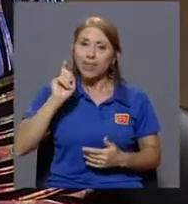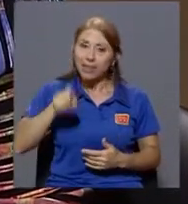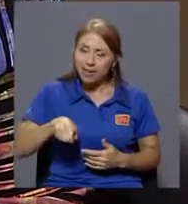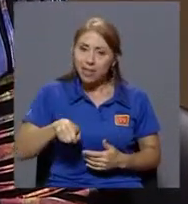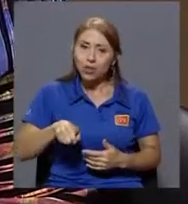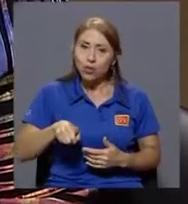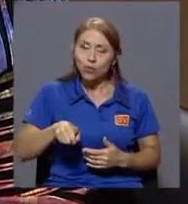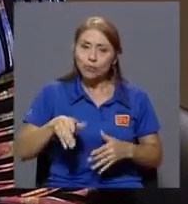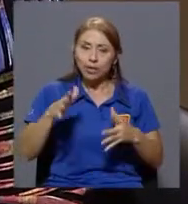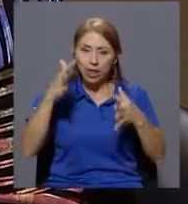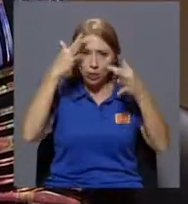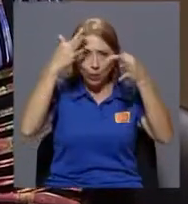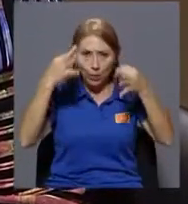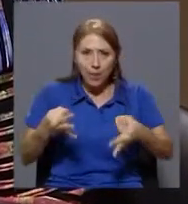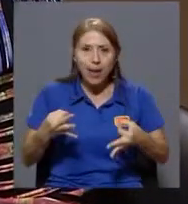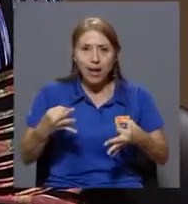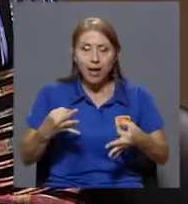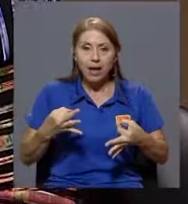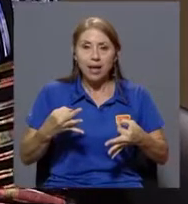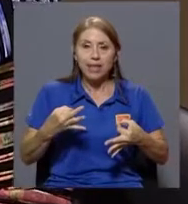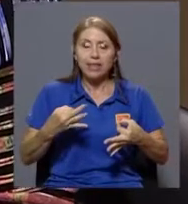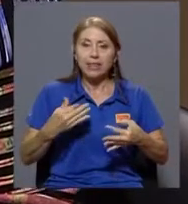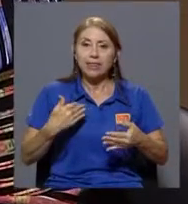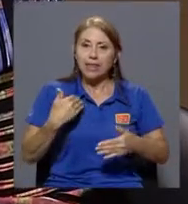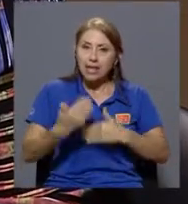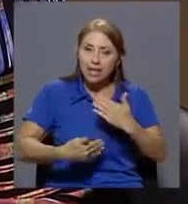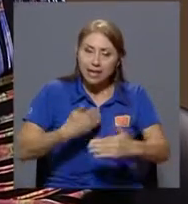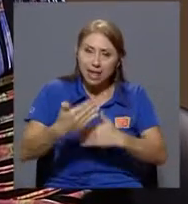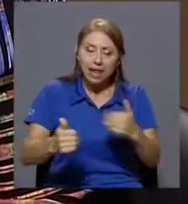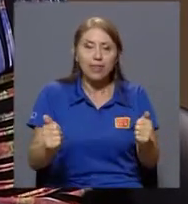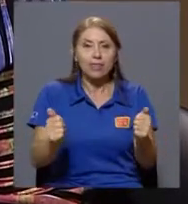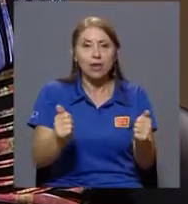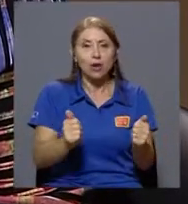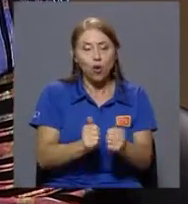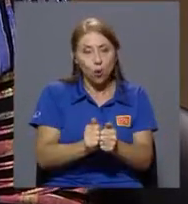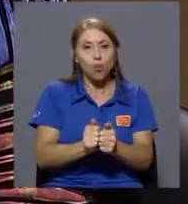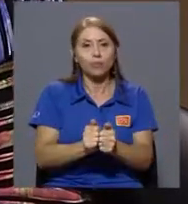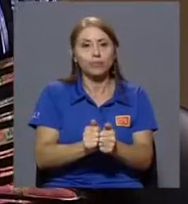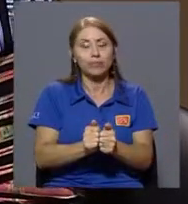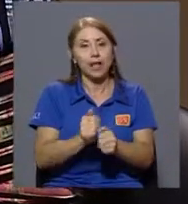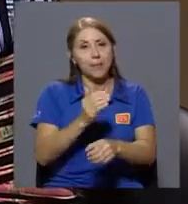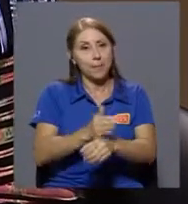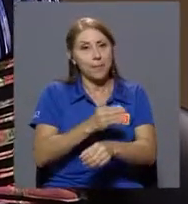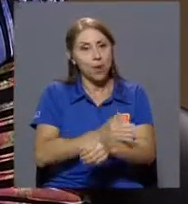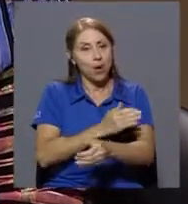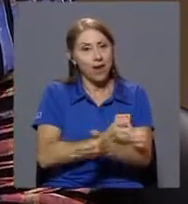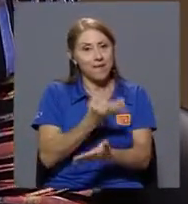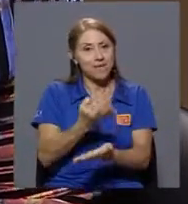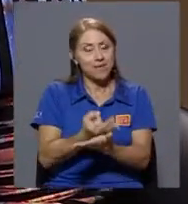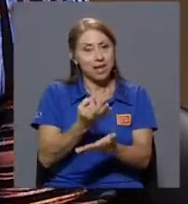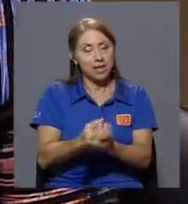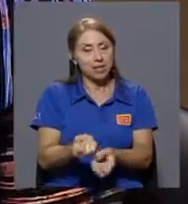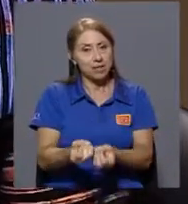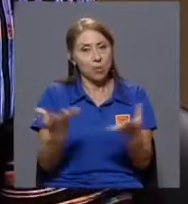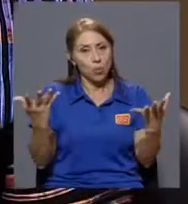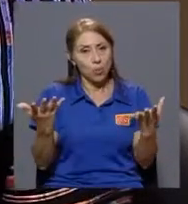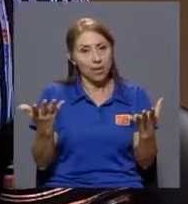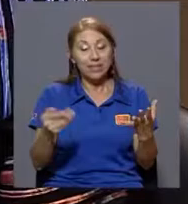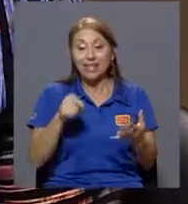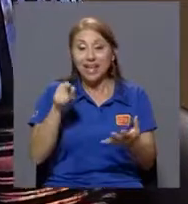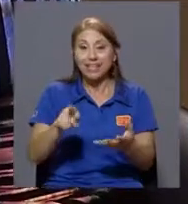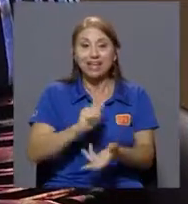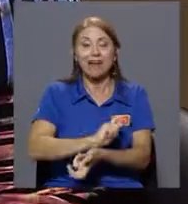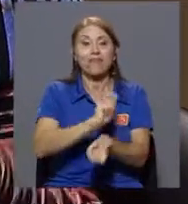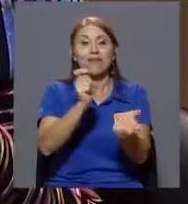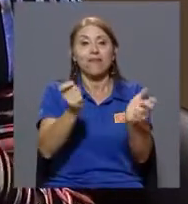tomar la decisión de ir adelante con la reforma, con una reforma que es bastante